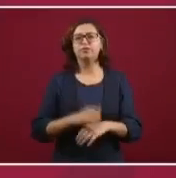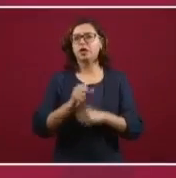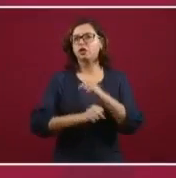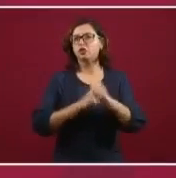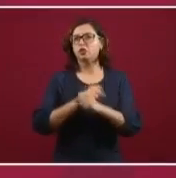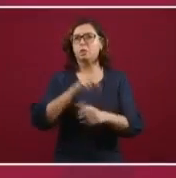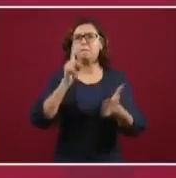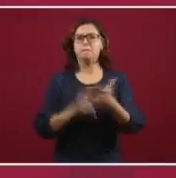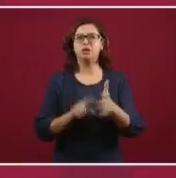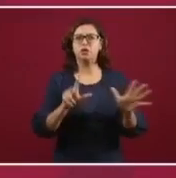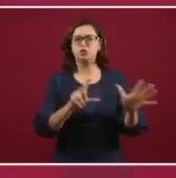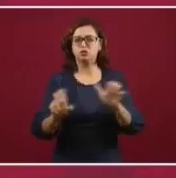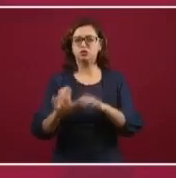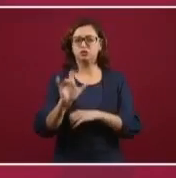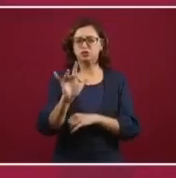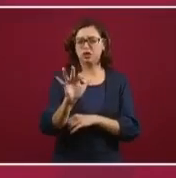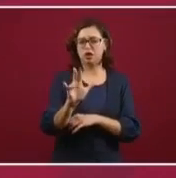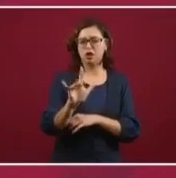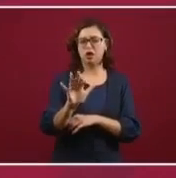1850, le escribe